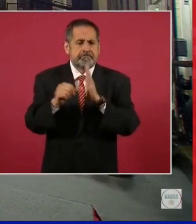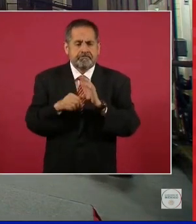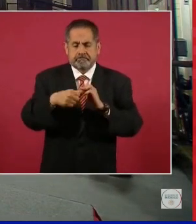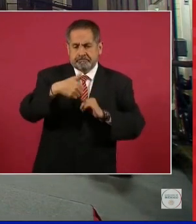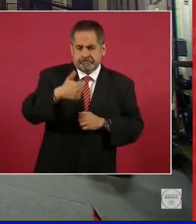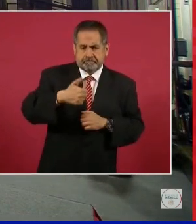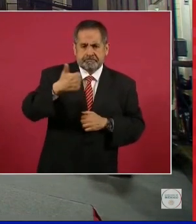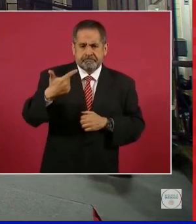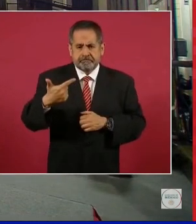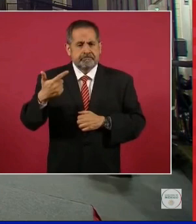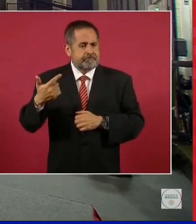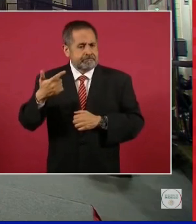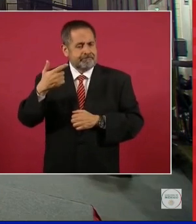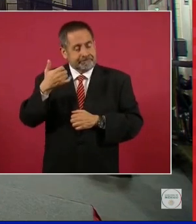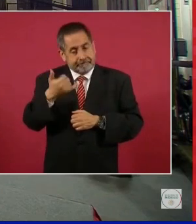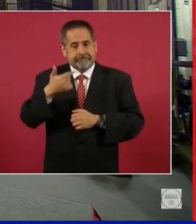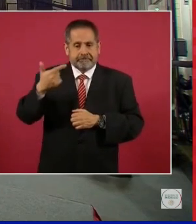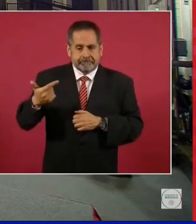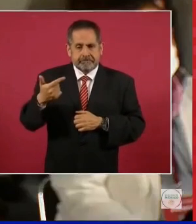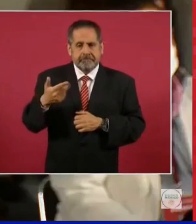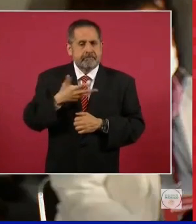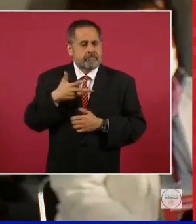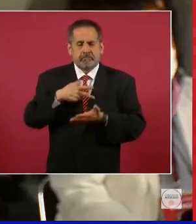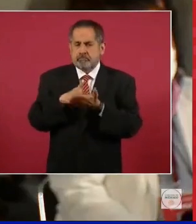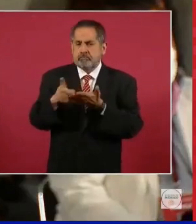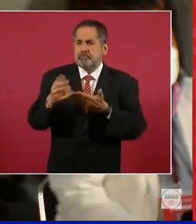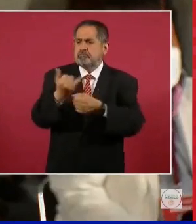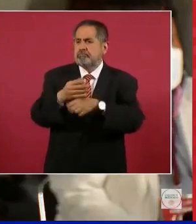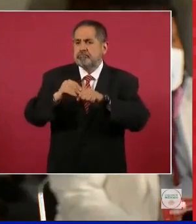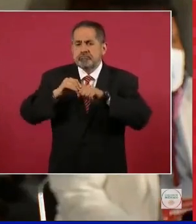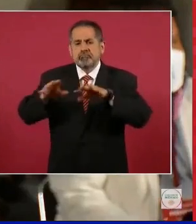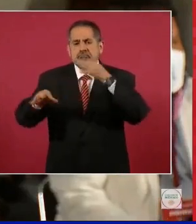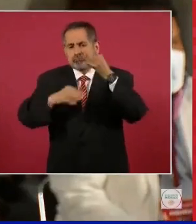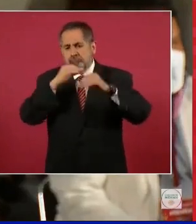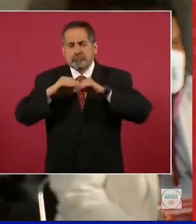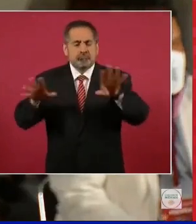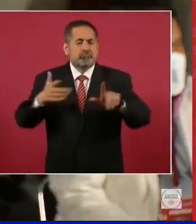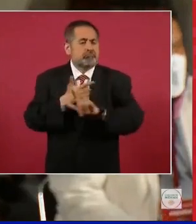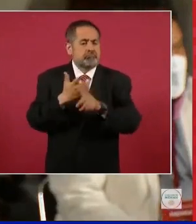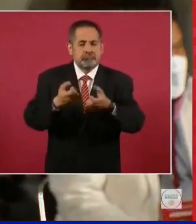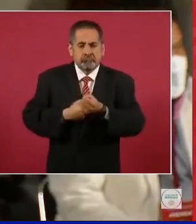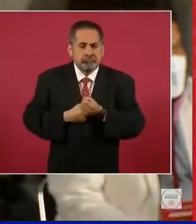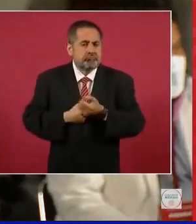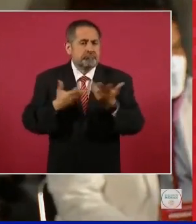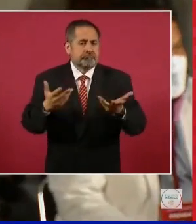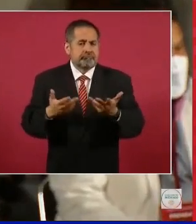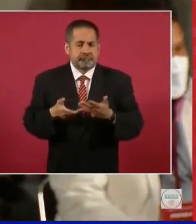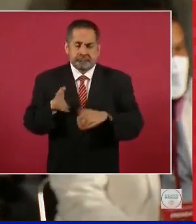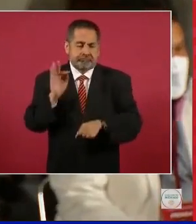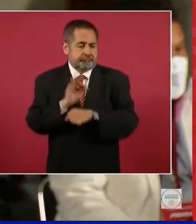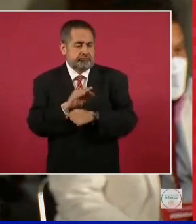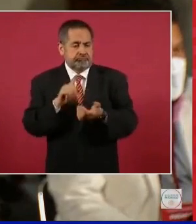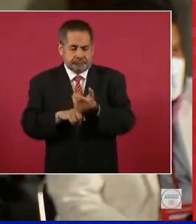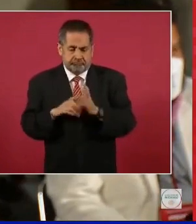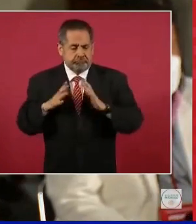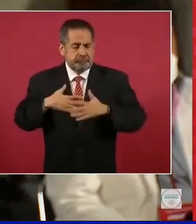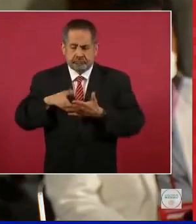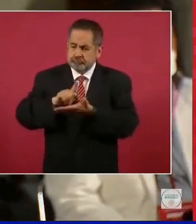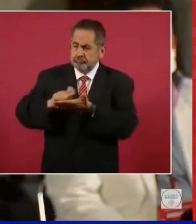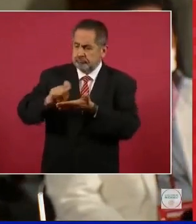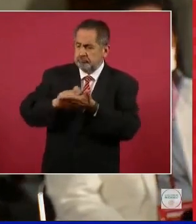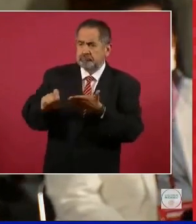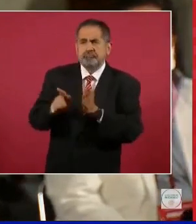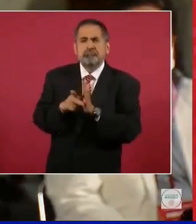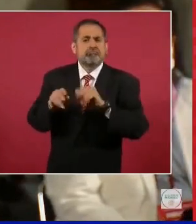y séptimo pues garantizan el derecho humano a la información y también la libertad de expresión y por tanto protegen estos